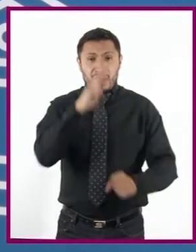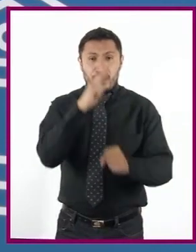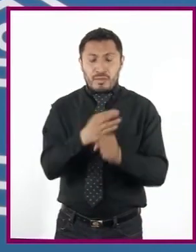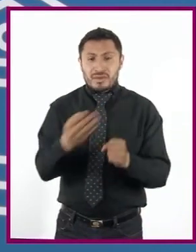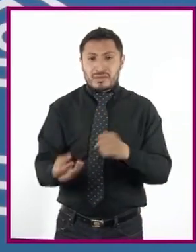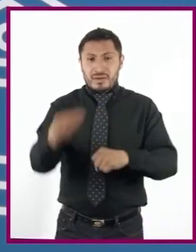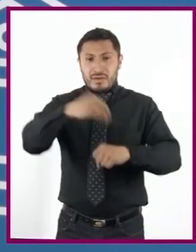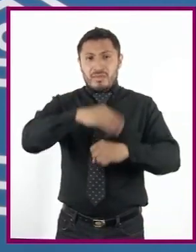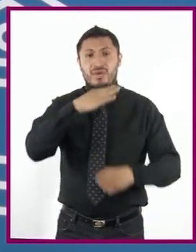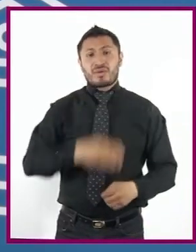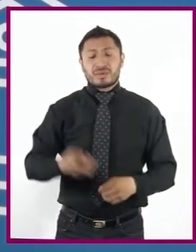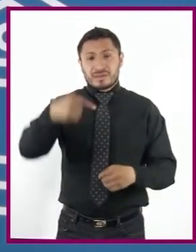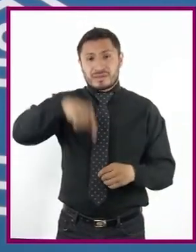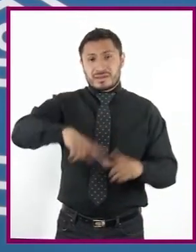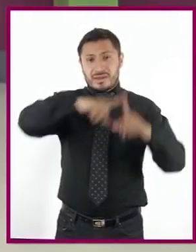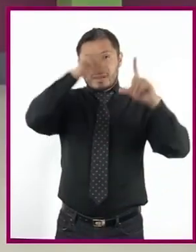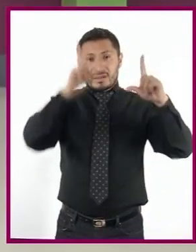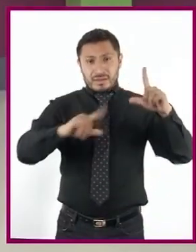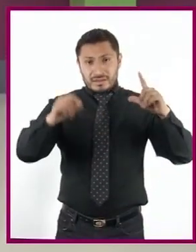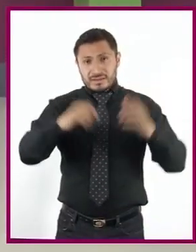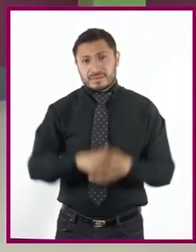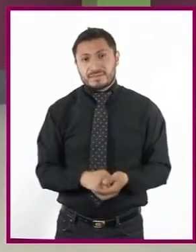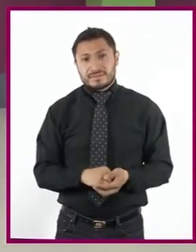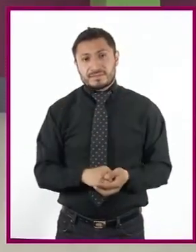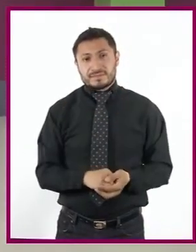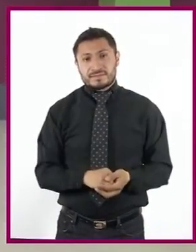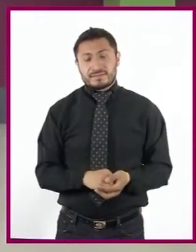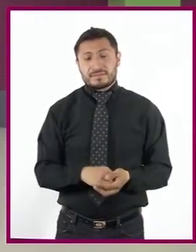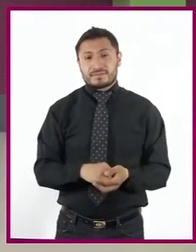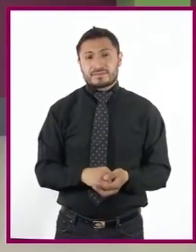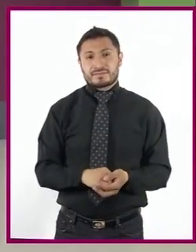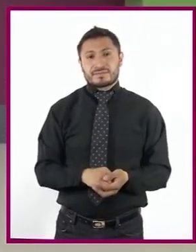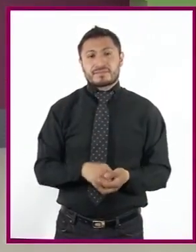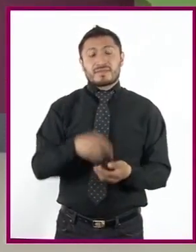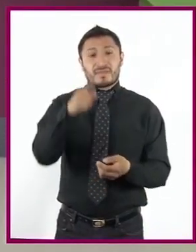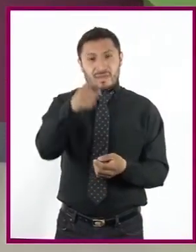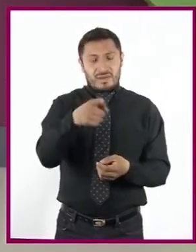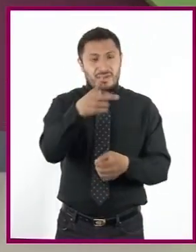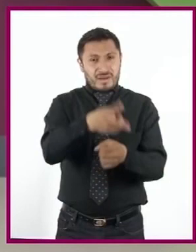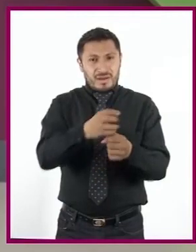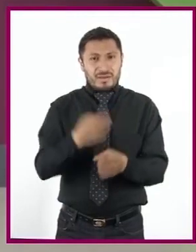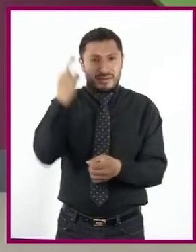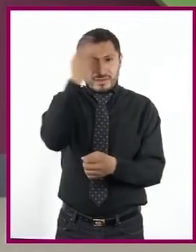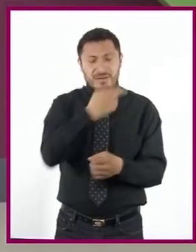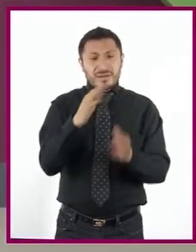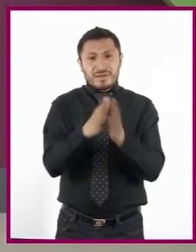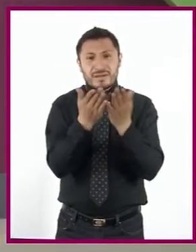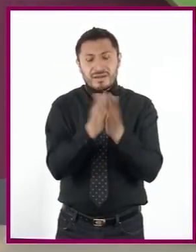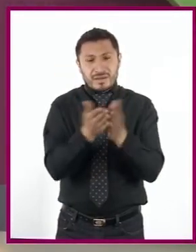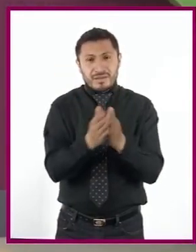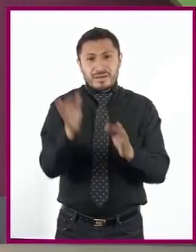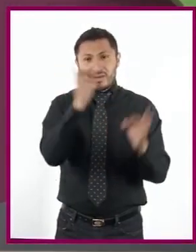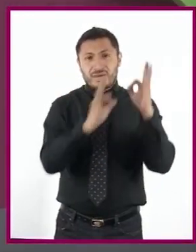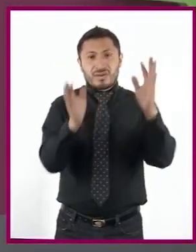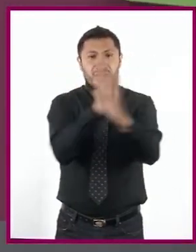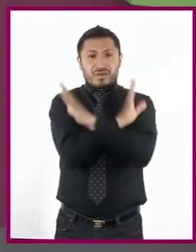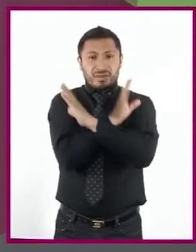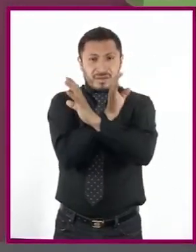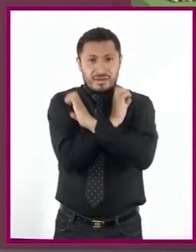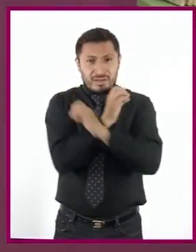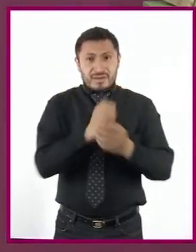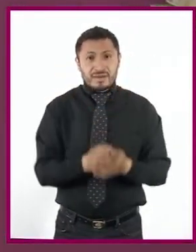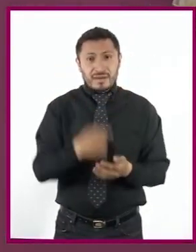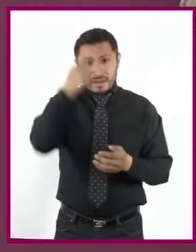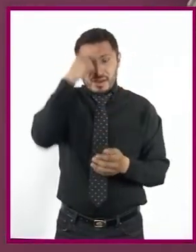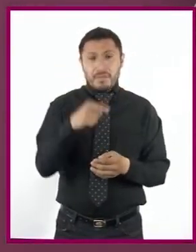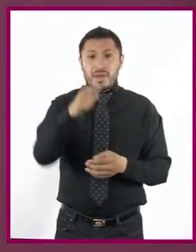impartir justicia en México. Les invito a consultar su libro de texto de Formación Cívica y Ética